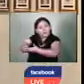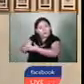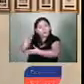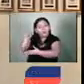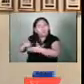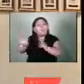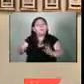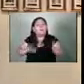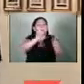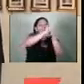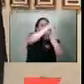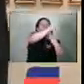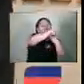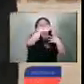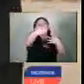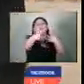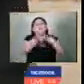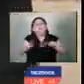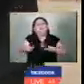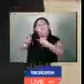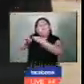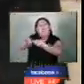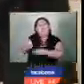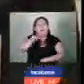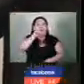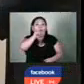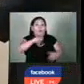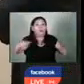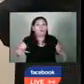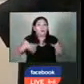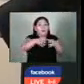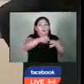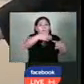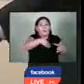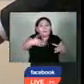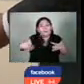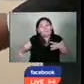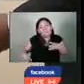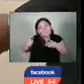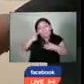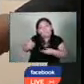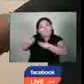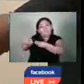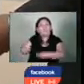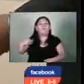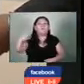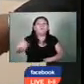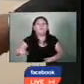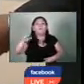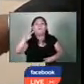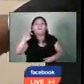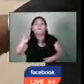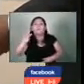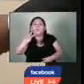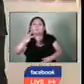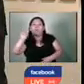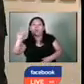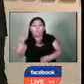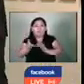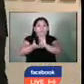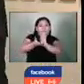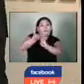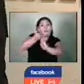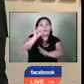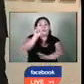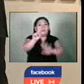anteproyecto de ley presentado por el Ejecutivo como Presupuesto General de la Nación para el año 2022. Un incremento de